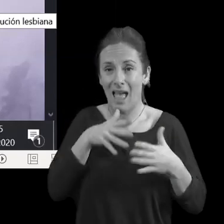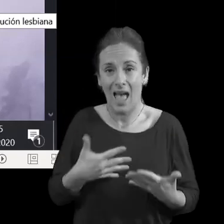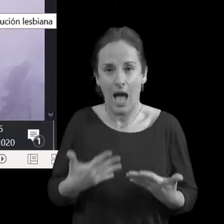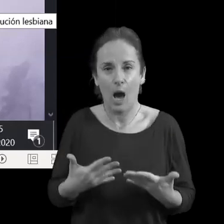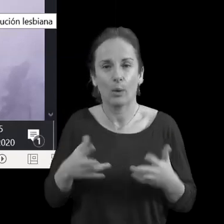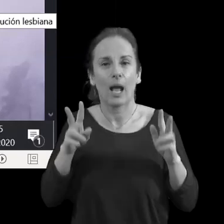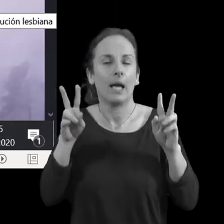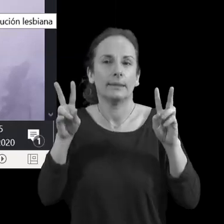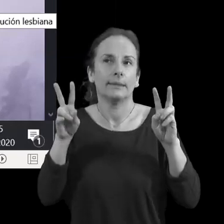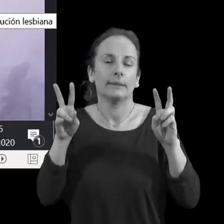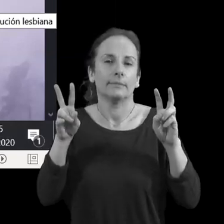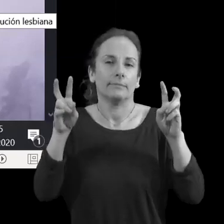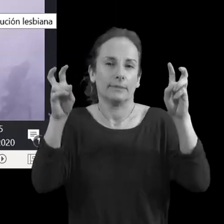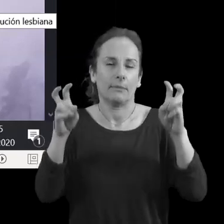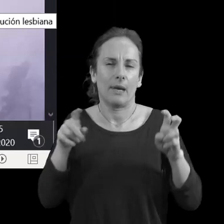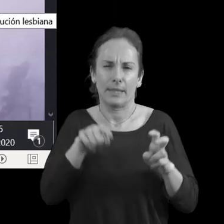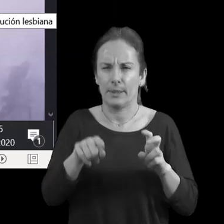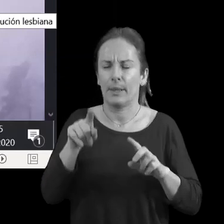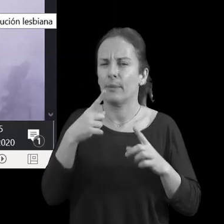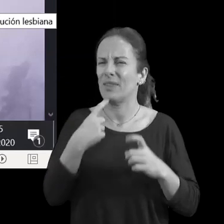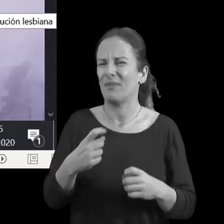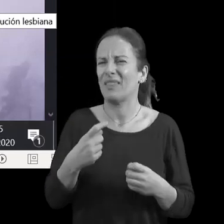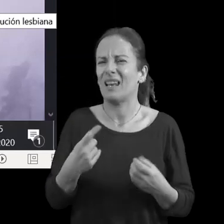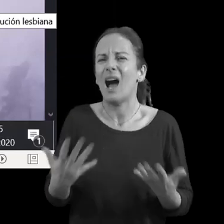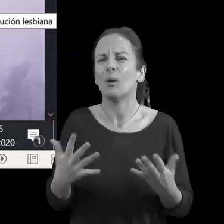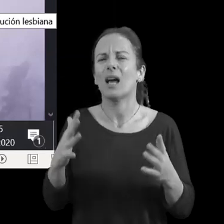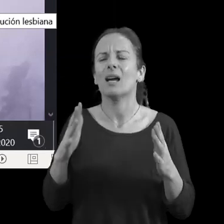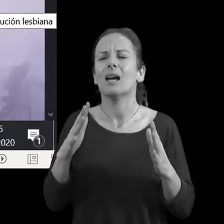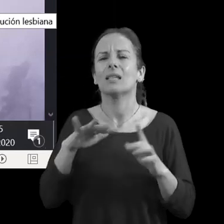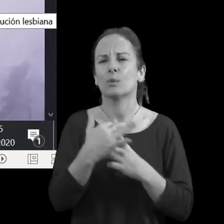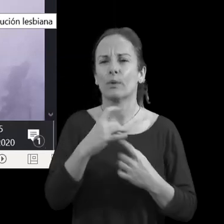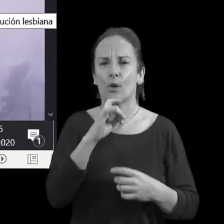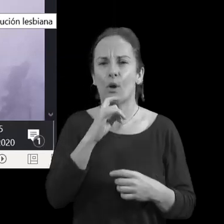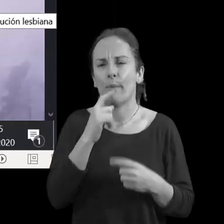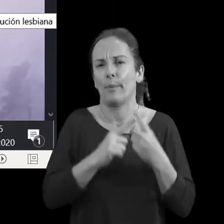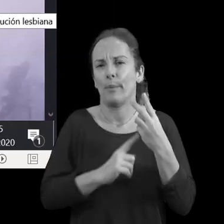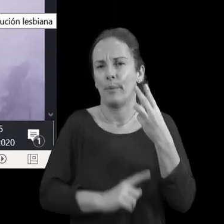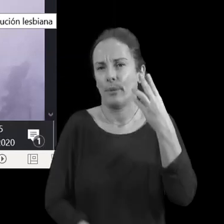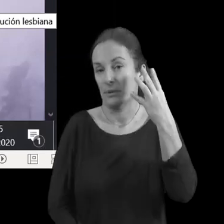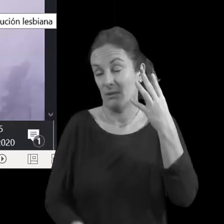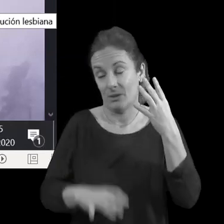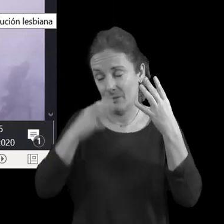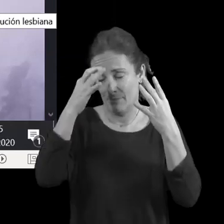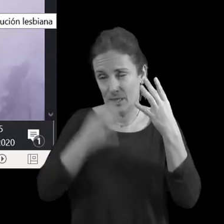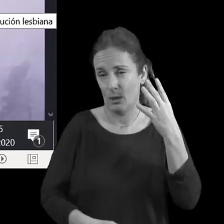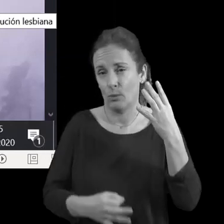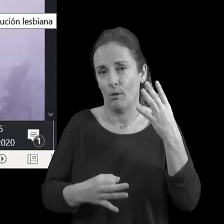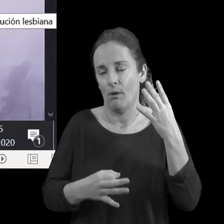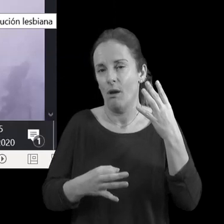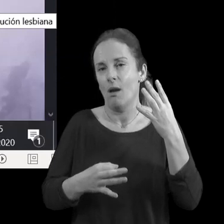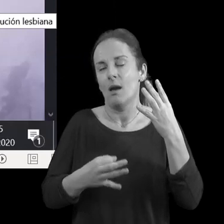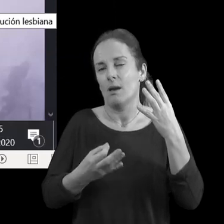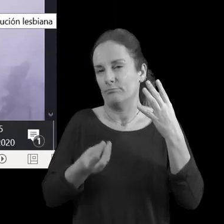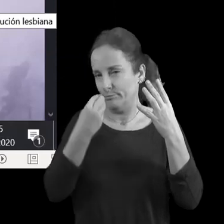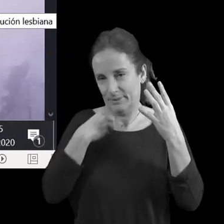es un complejo porque aquí podríamos analizar muchas y seguro que alguna me dejo en el tintero y más con la neurona confinada